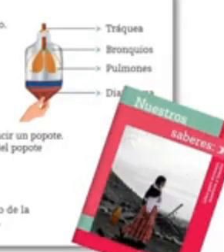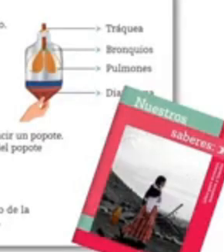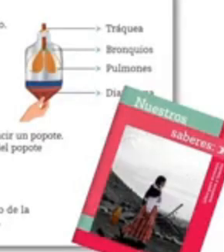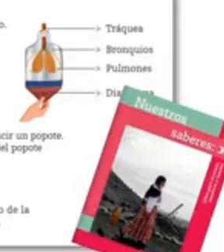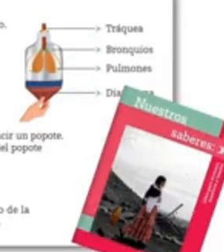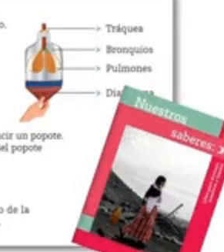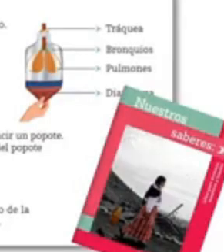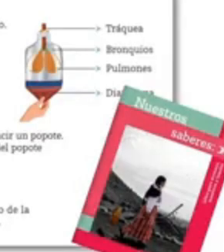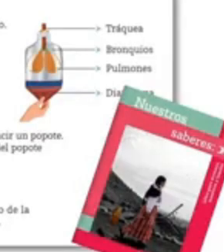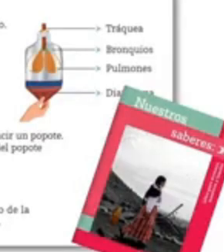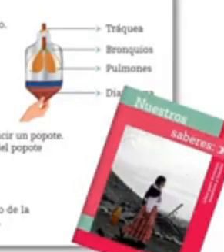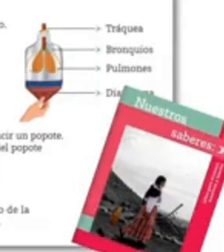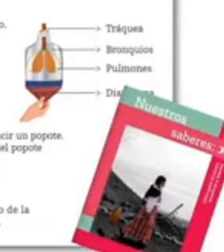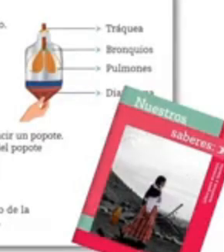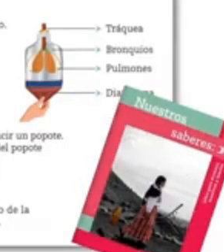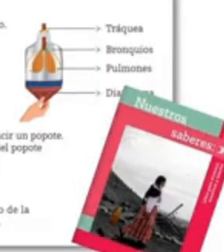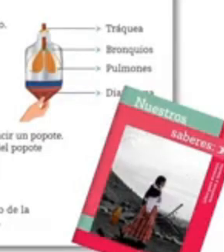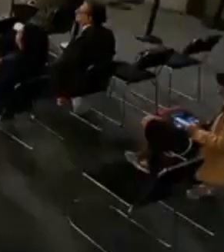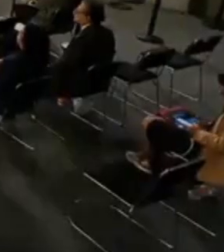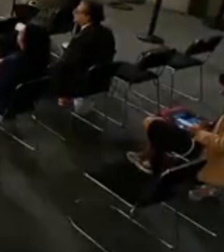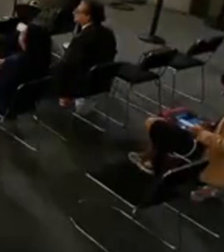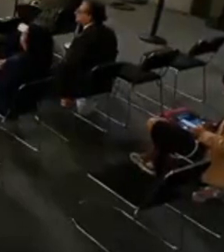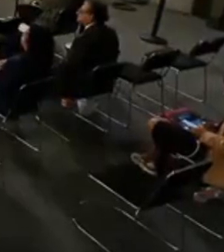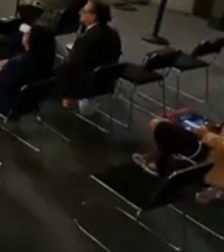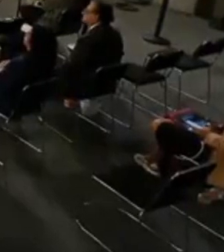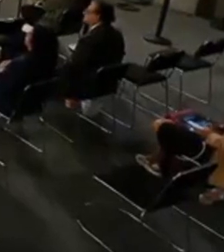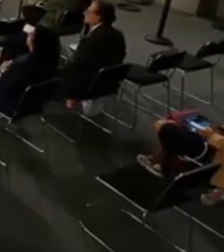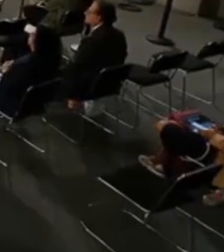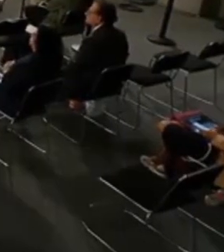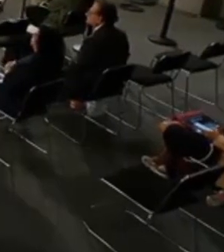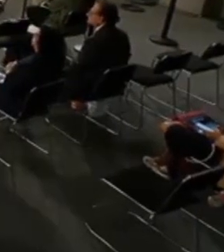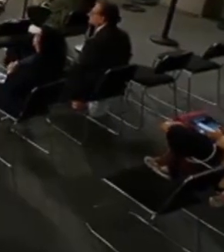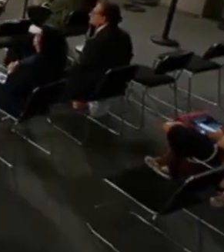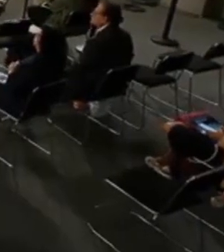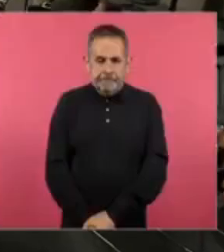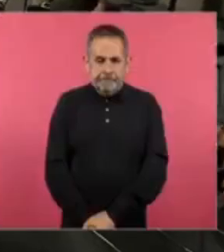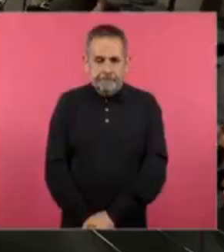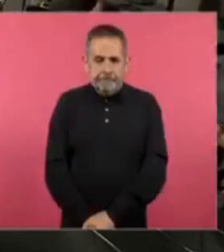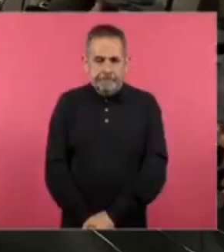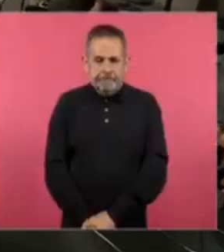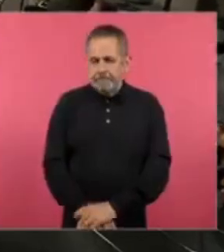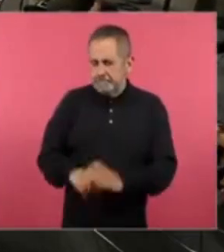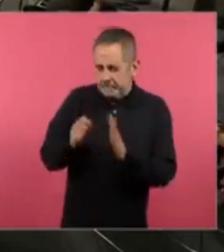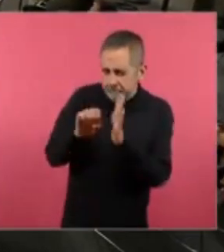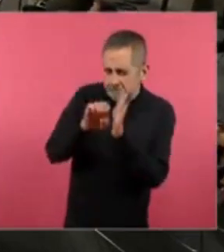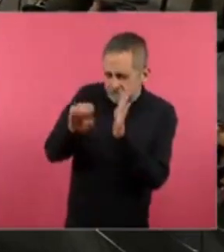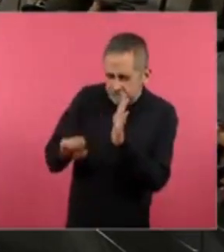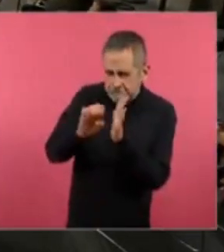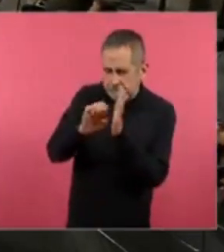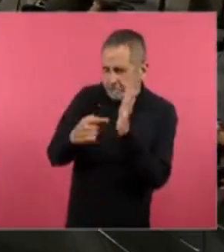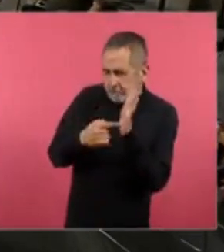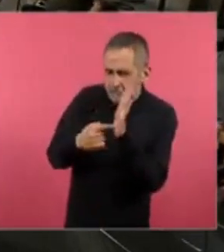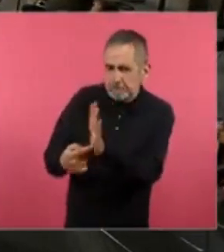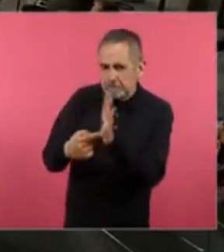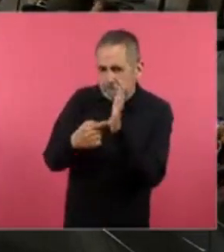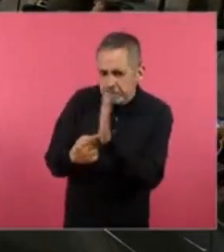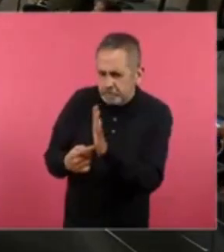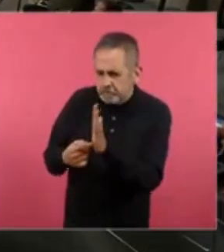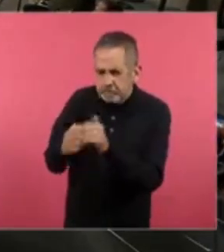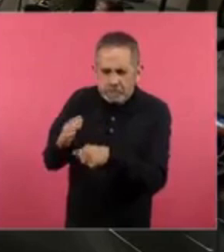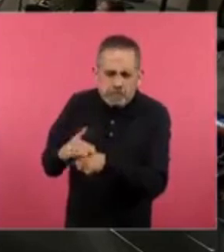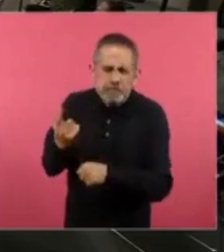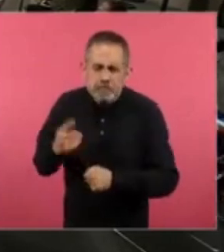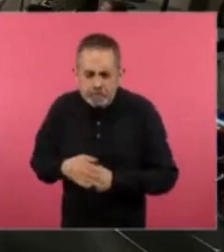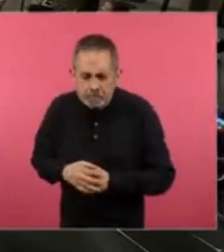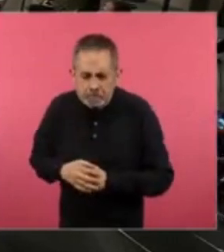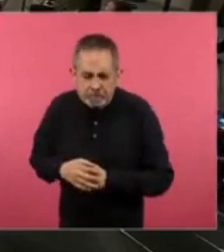preguntas sobre el por qué, ¿no? Porque hay que generar estas relaciones. Pero al mismo tiempo generamos nuevas preguntas.